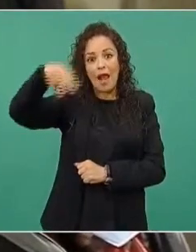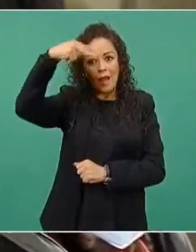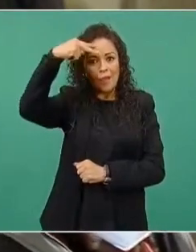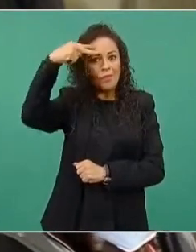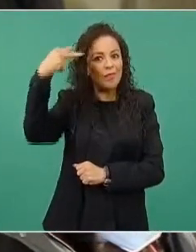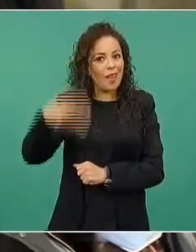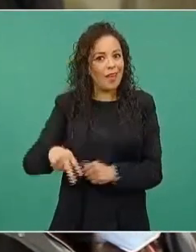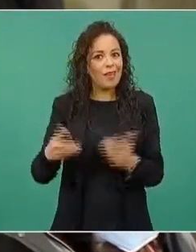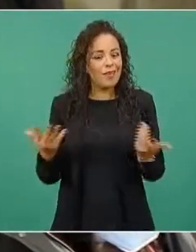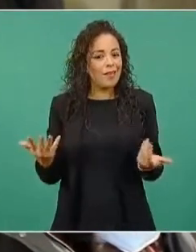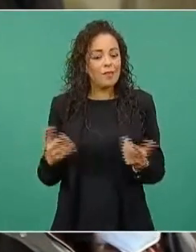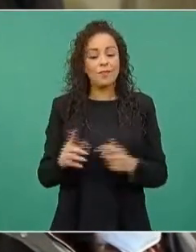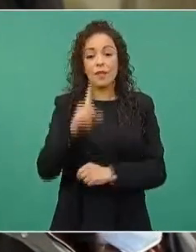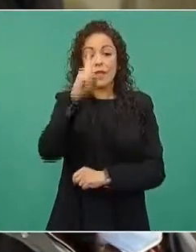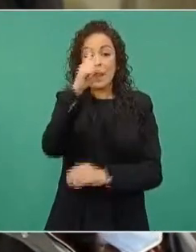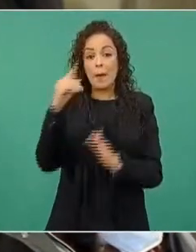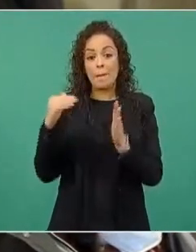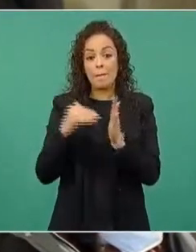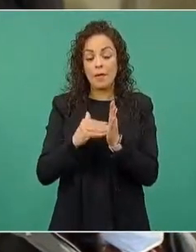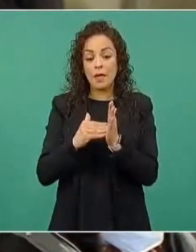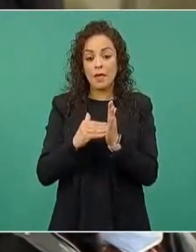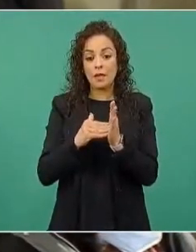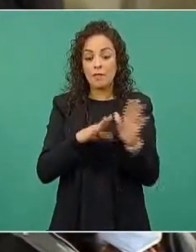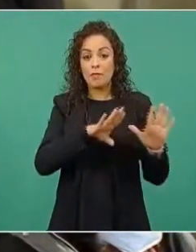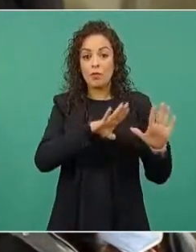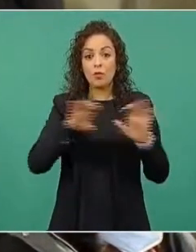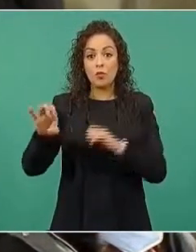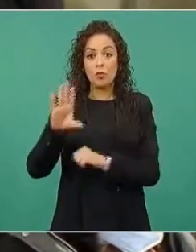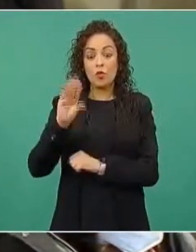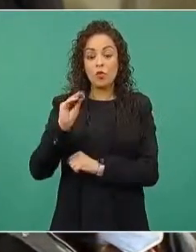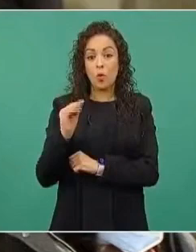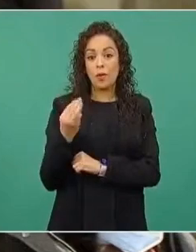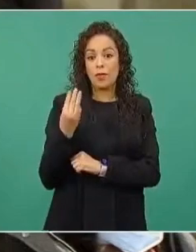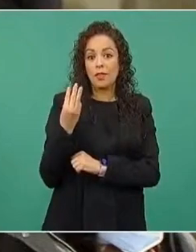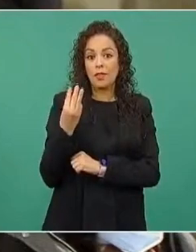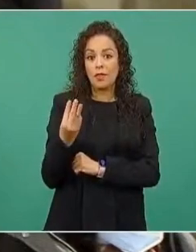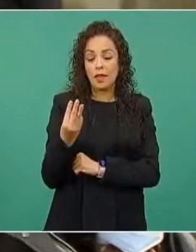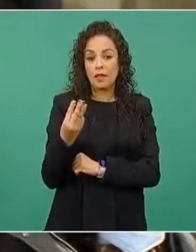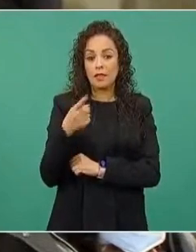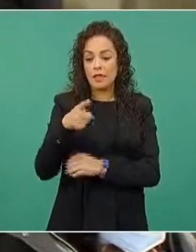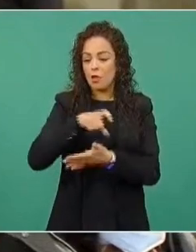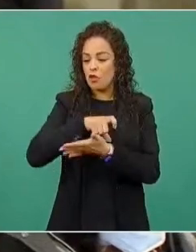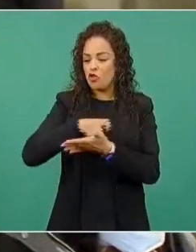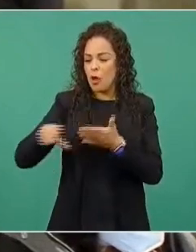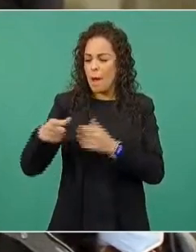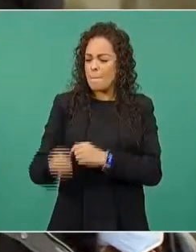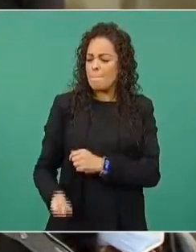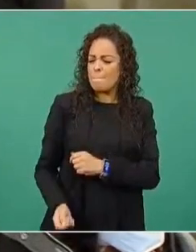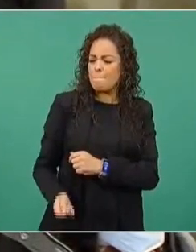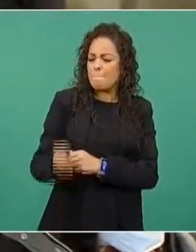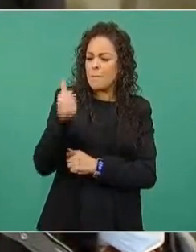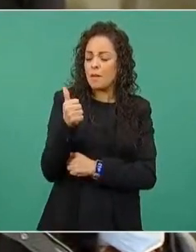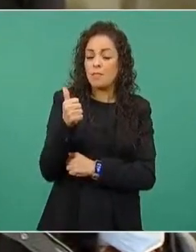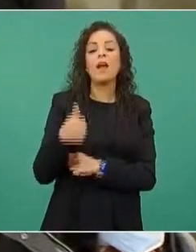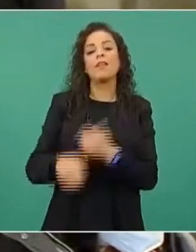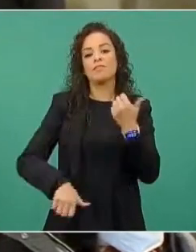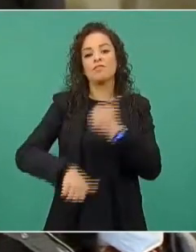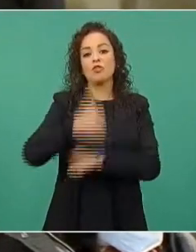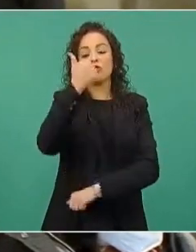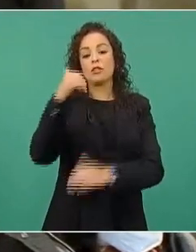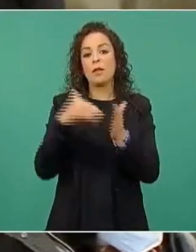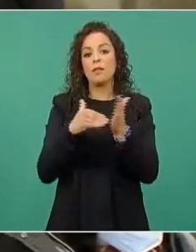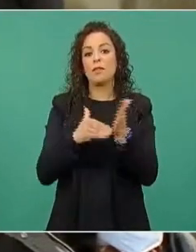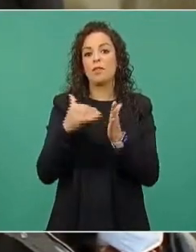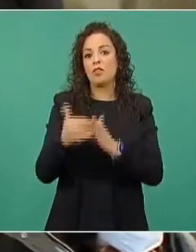en 1993, cuando se adquirió la primera parte, se adquirió en 11,000 millones de